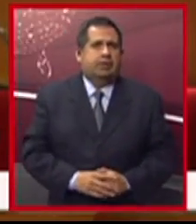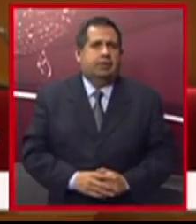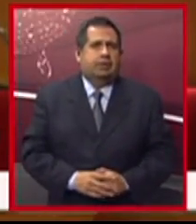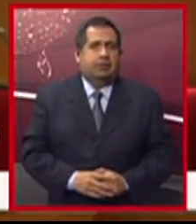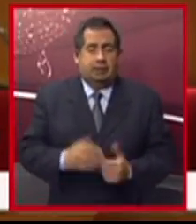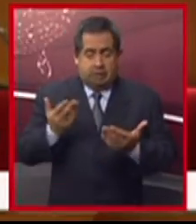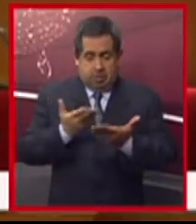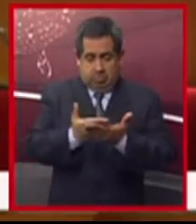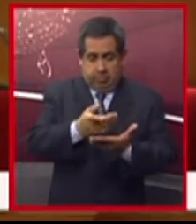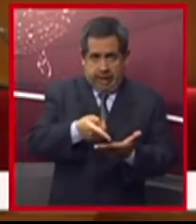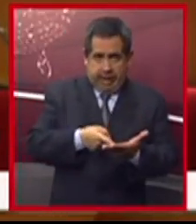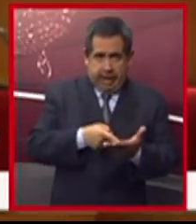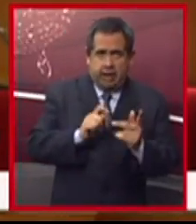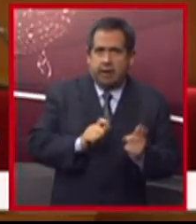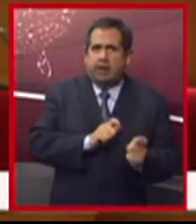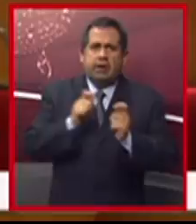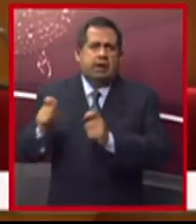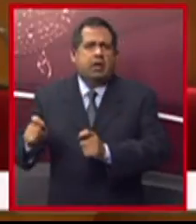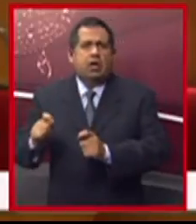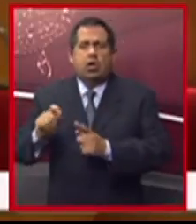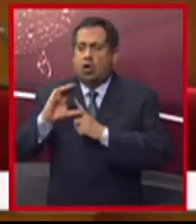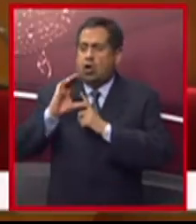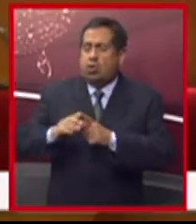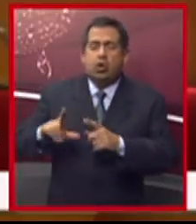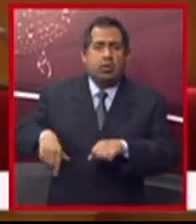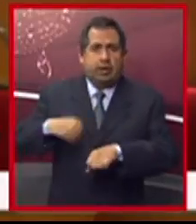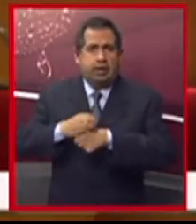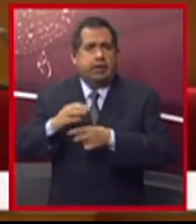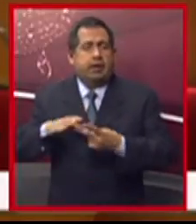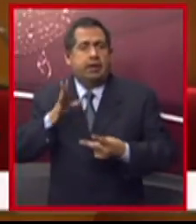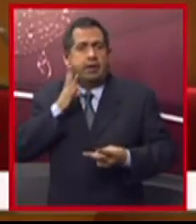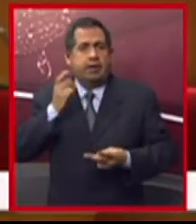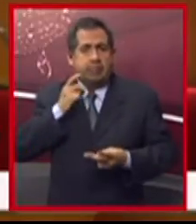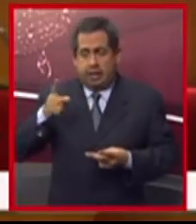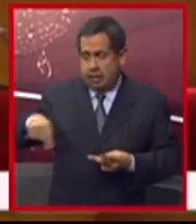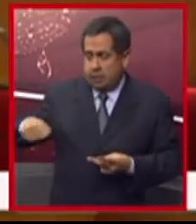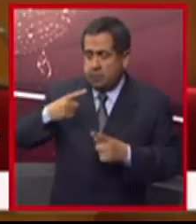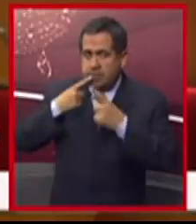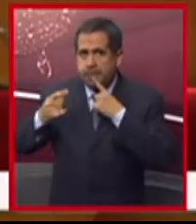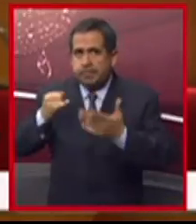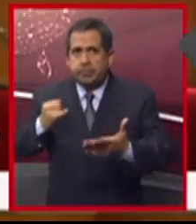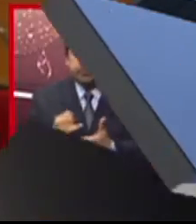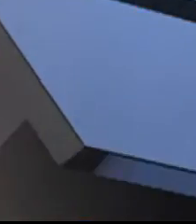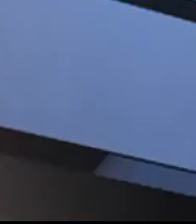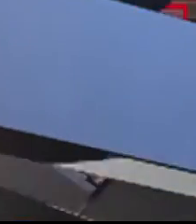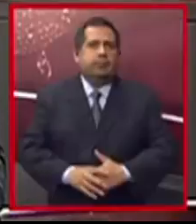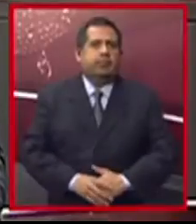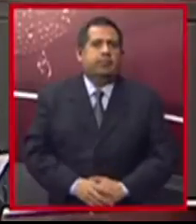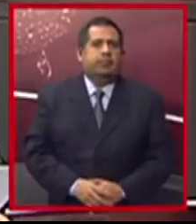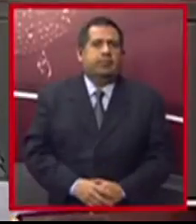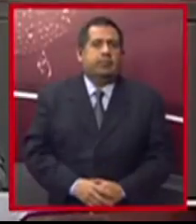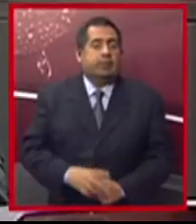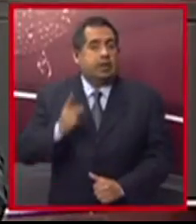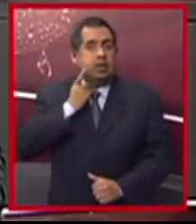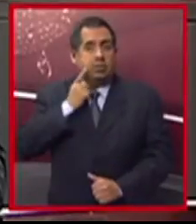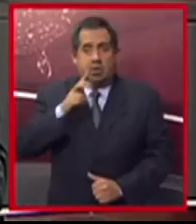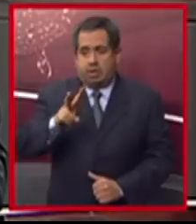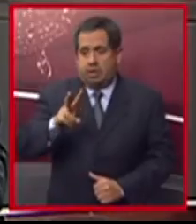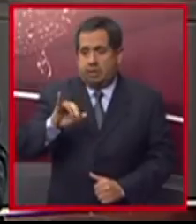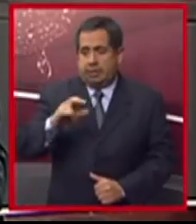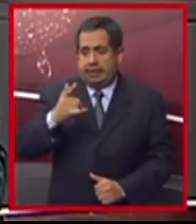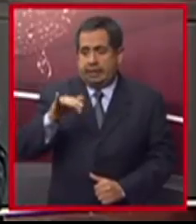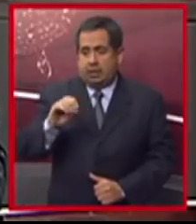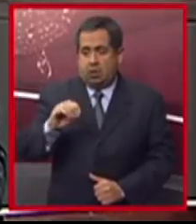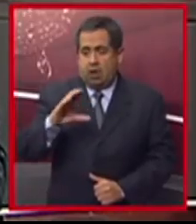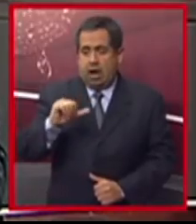La propuesta se turnó a la Comisión de Gobernación de la Cámara de Diputados para su dictaminación. El diputado Virgilio